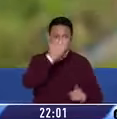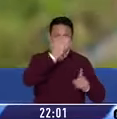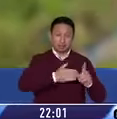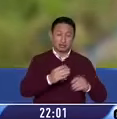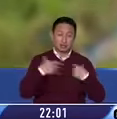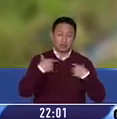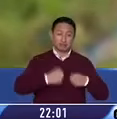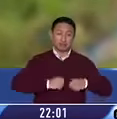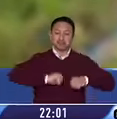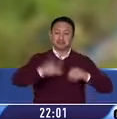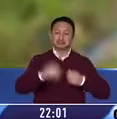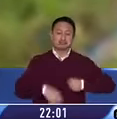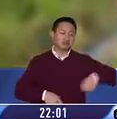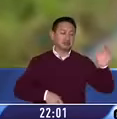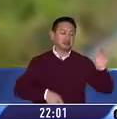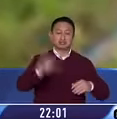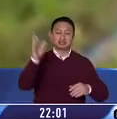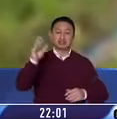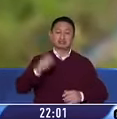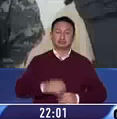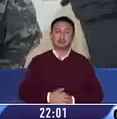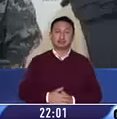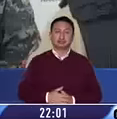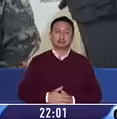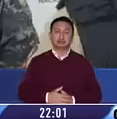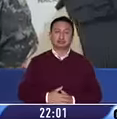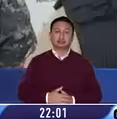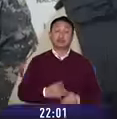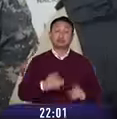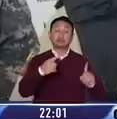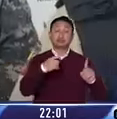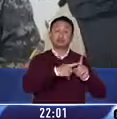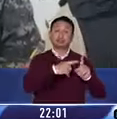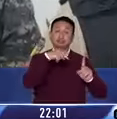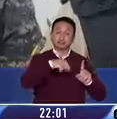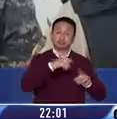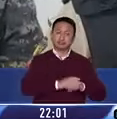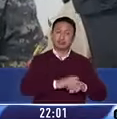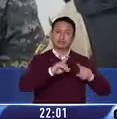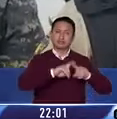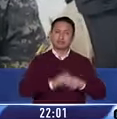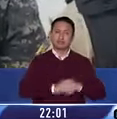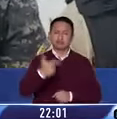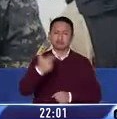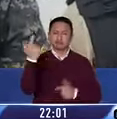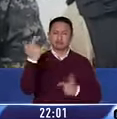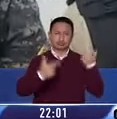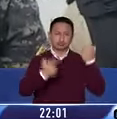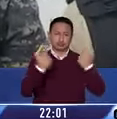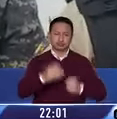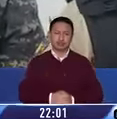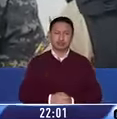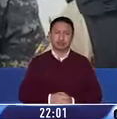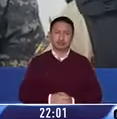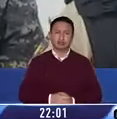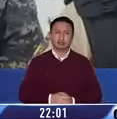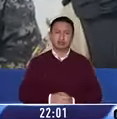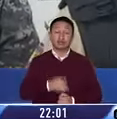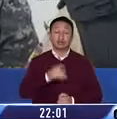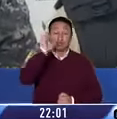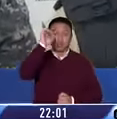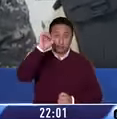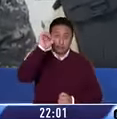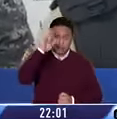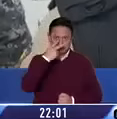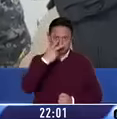sus partes como acto de intimidación y terror. Este ciudadano utilizaba varios tipos de armas de fuego, inclusive en uno de los videos se le